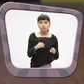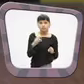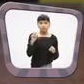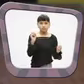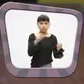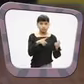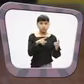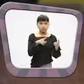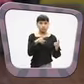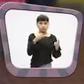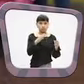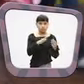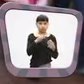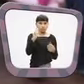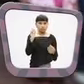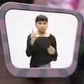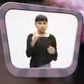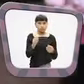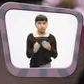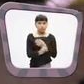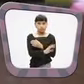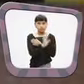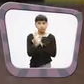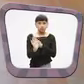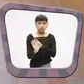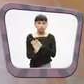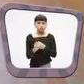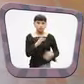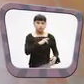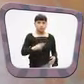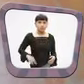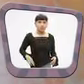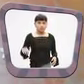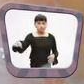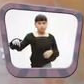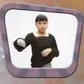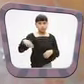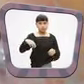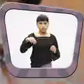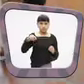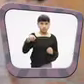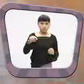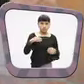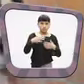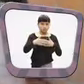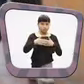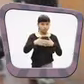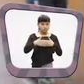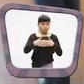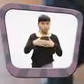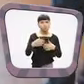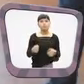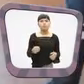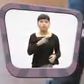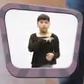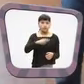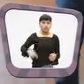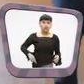hace el roque, un poco salva al rey. Los alfiles, porque ellos están